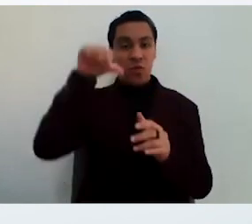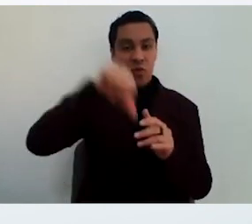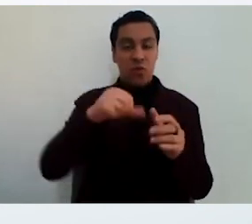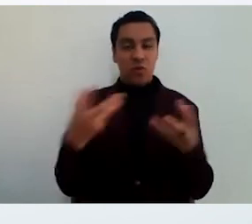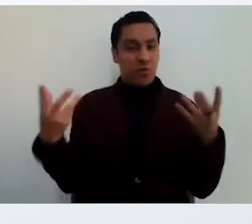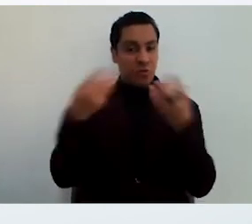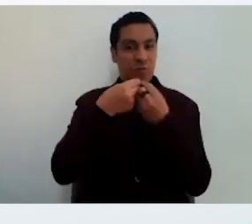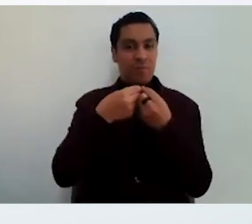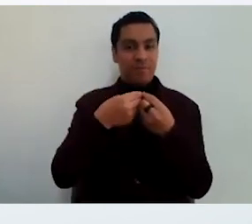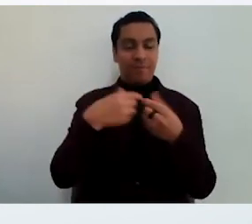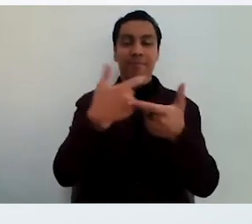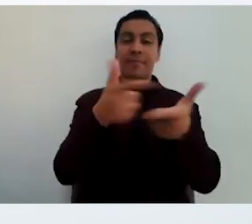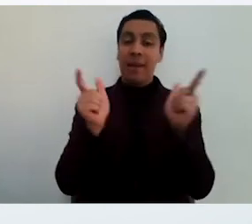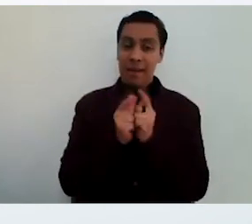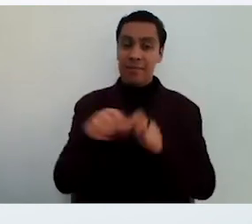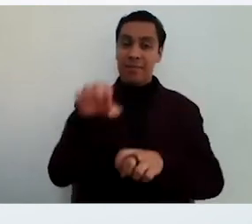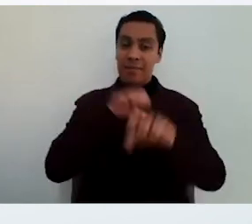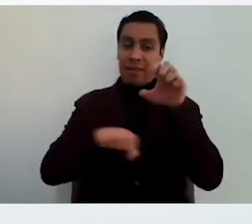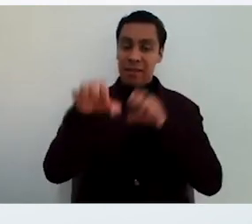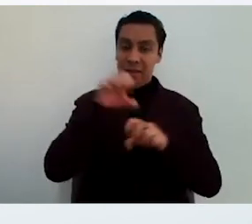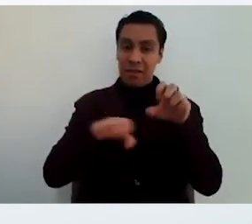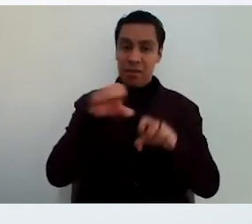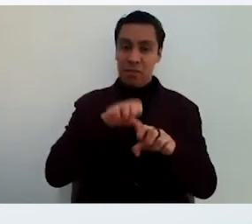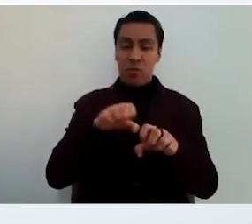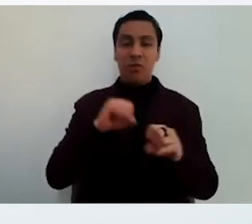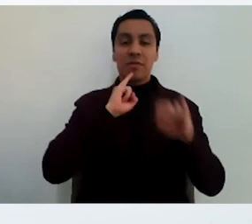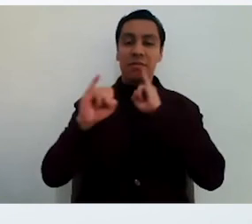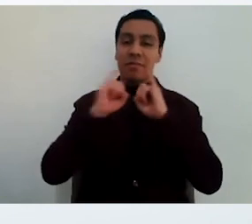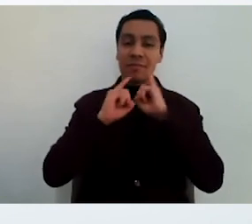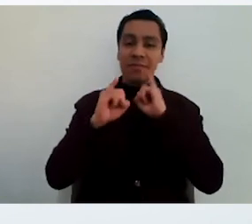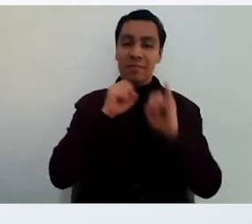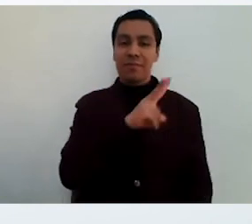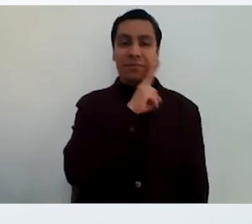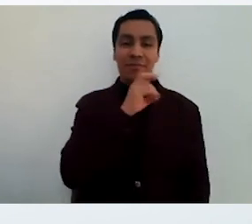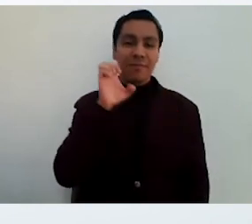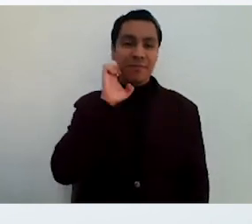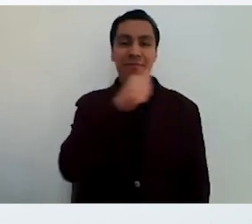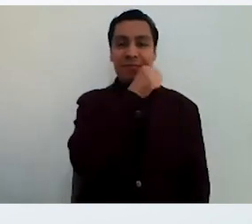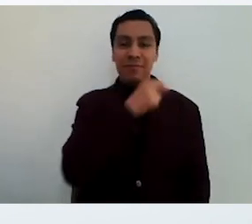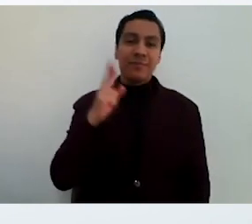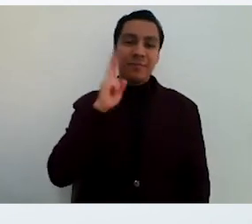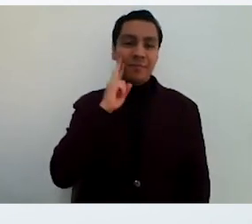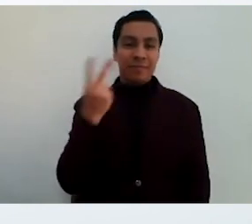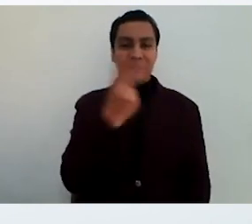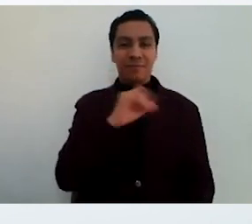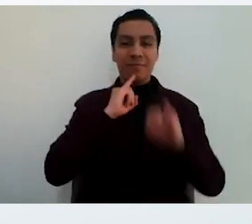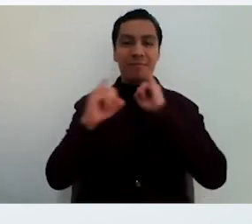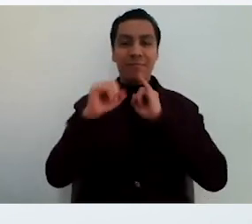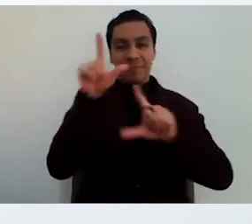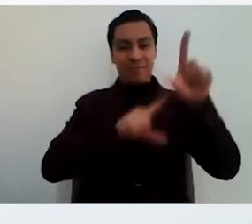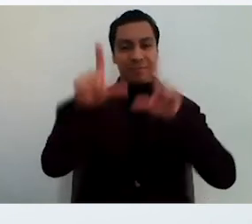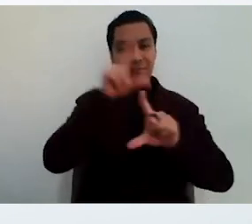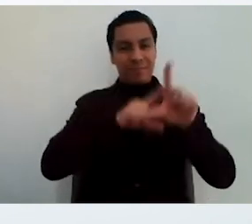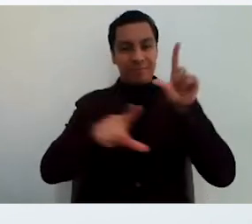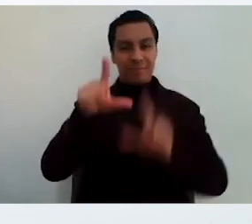Gracias al equipo PUEC, gracias a Vani Barajas y Abraham por ayudarnos en esta traducción simultánea en